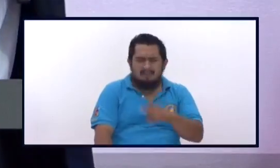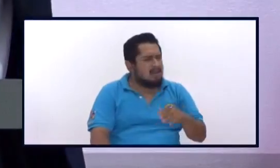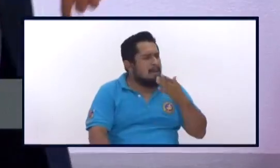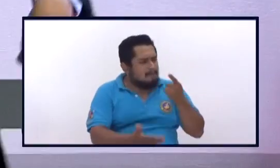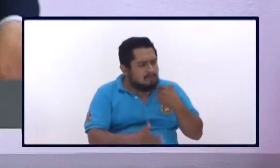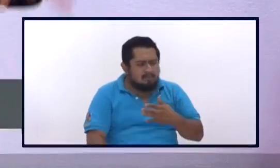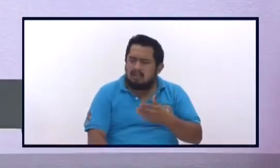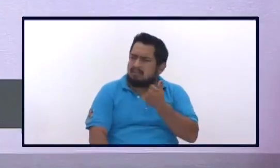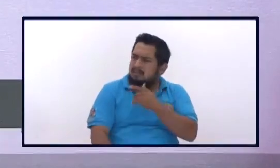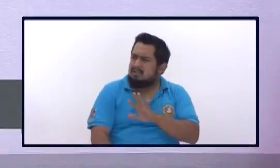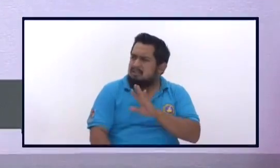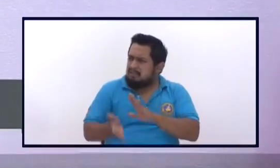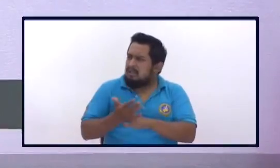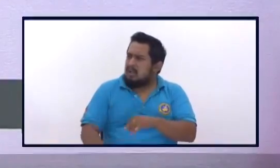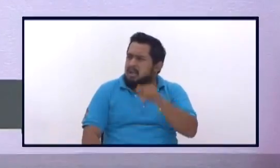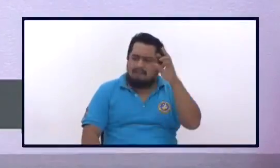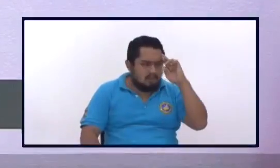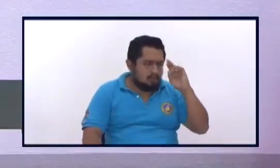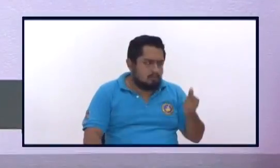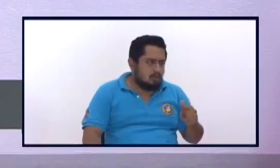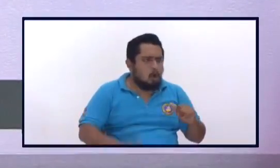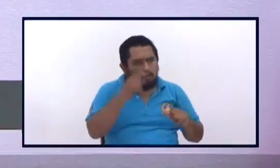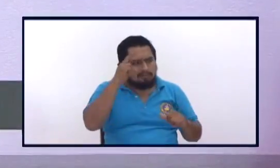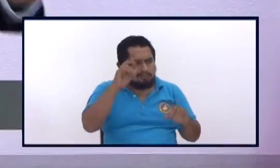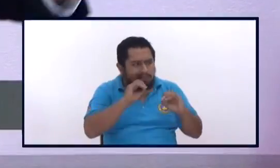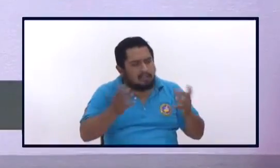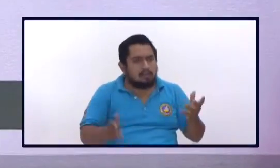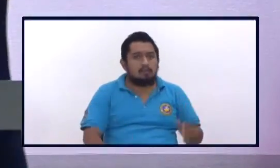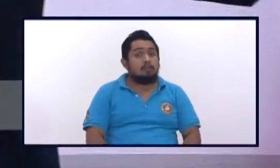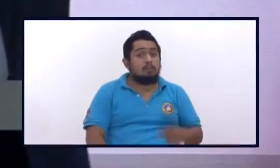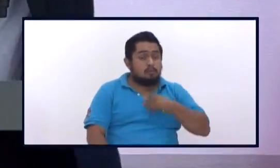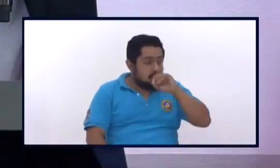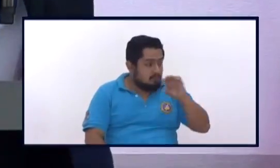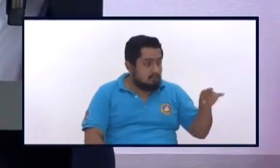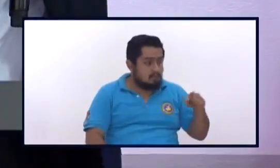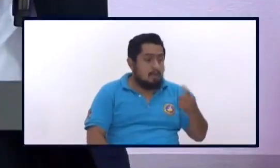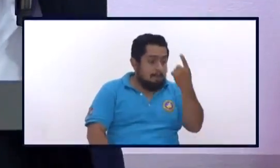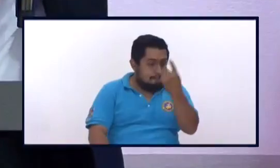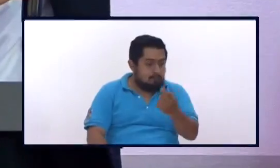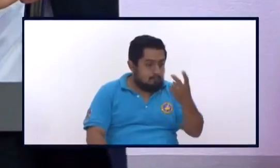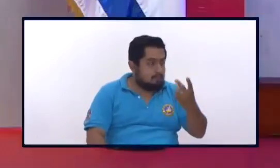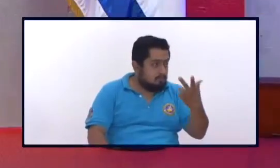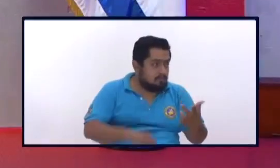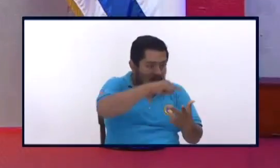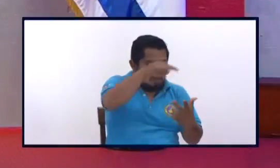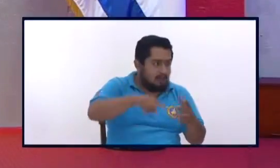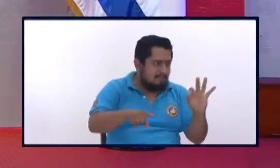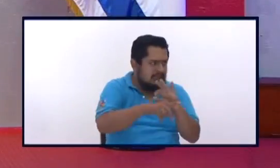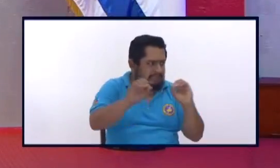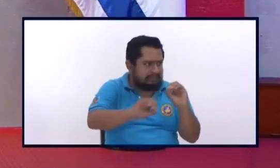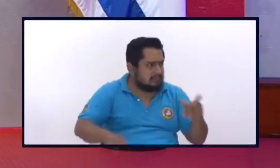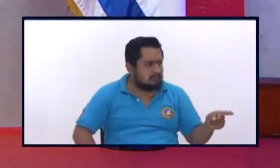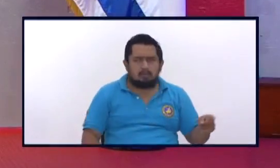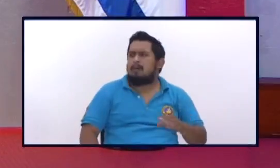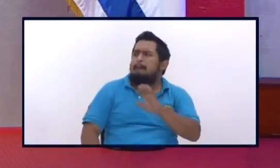cosa si tiene razón y tal vez en otra no la tengo pero le digo fulano zutano y perencejo no funciona